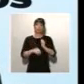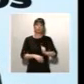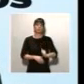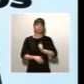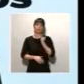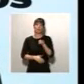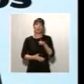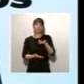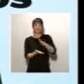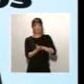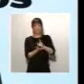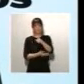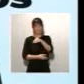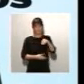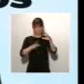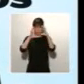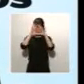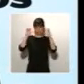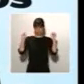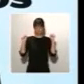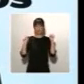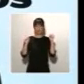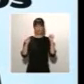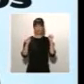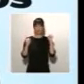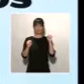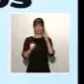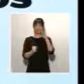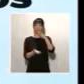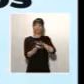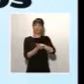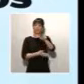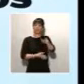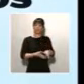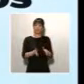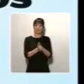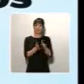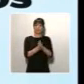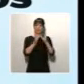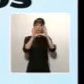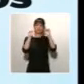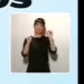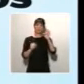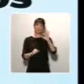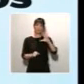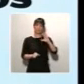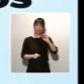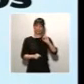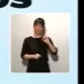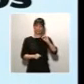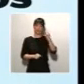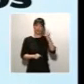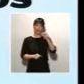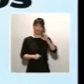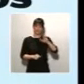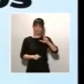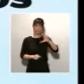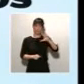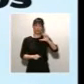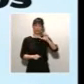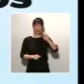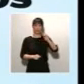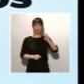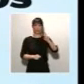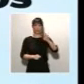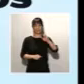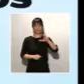Civil con el fallecimiento de nuestro compañero, el Guardia Civil Francisco Javier Collado Rivas, destinado